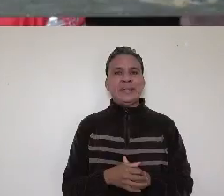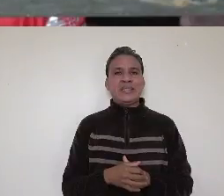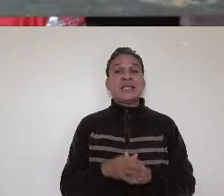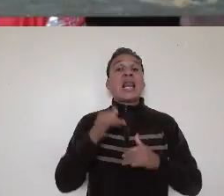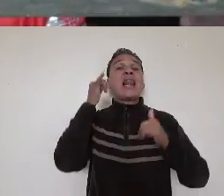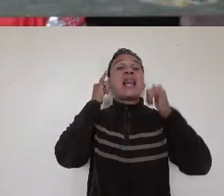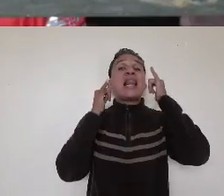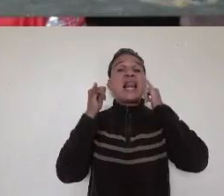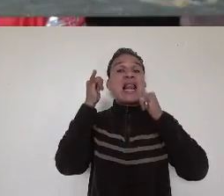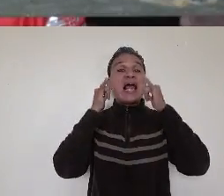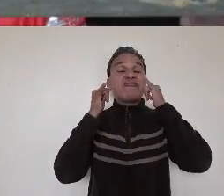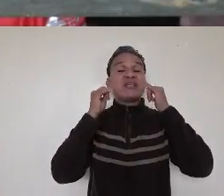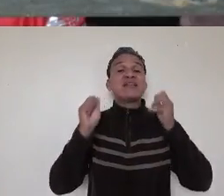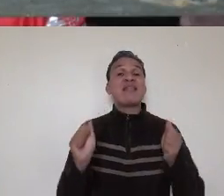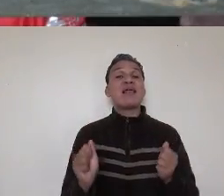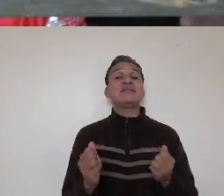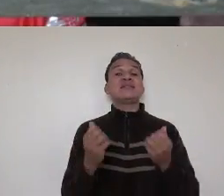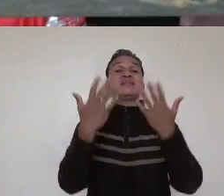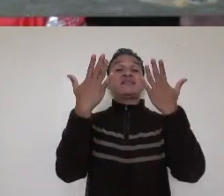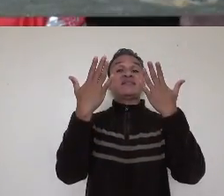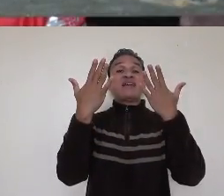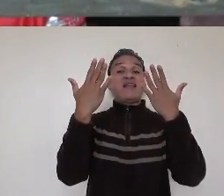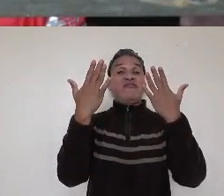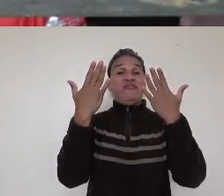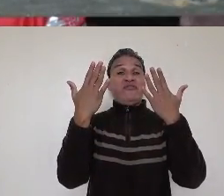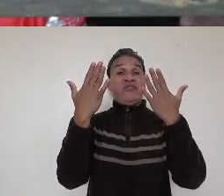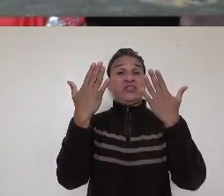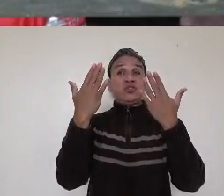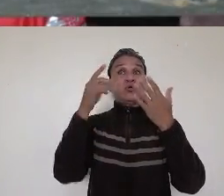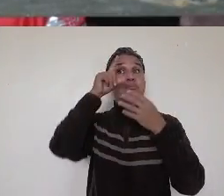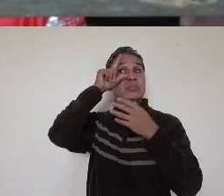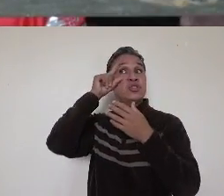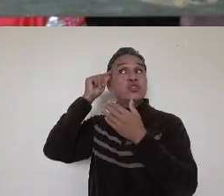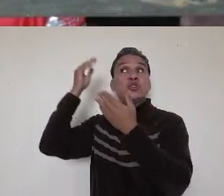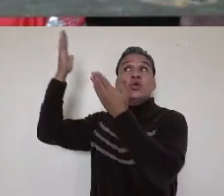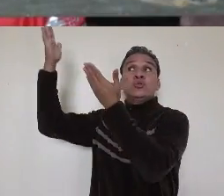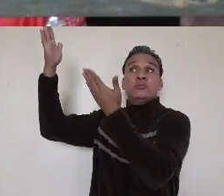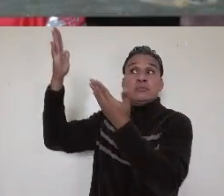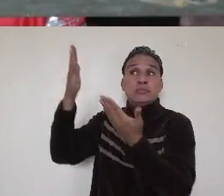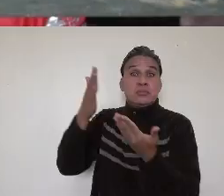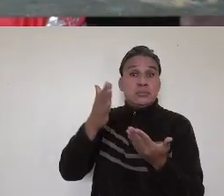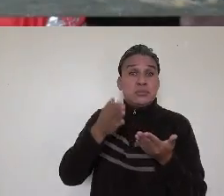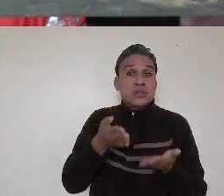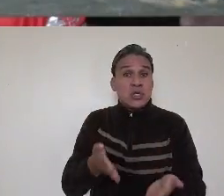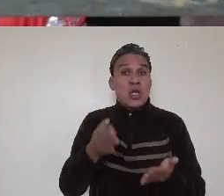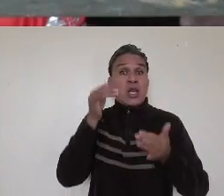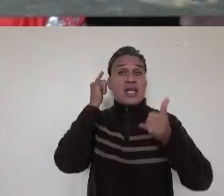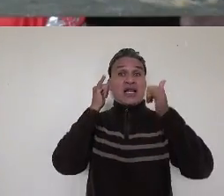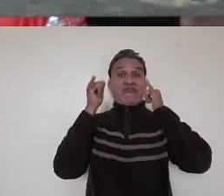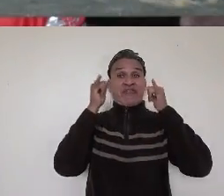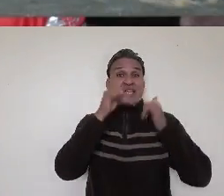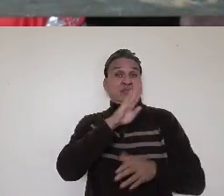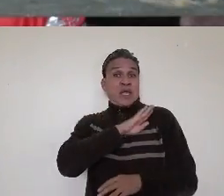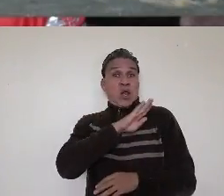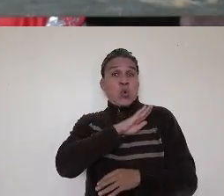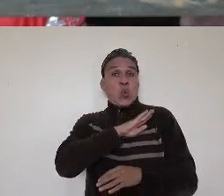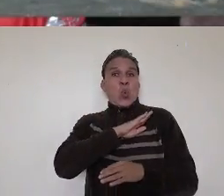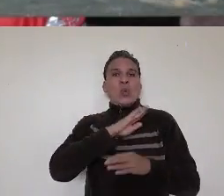la fiesta de la salvación, la fiesta nuestra, de nuestra